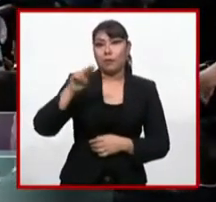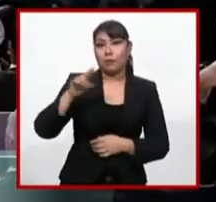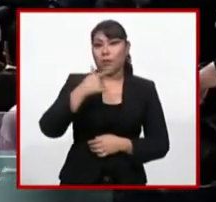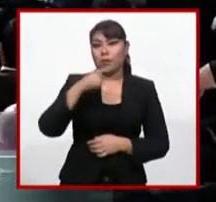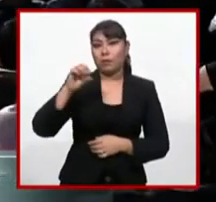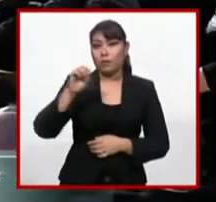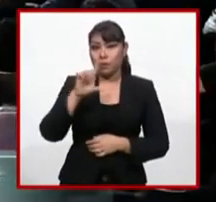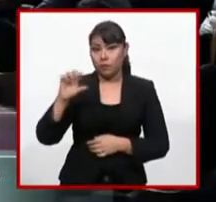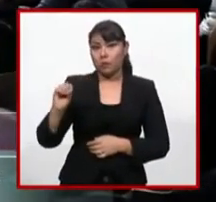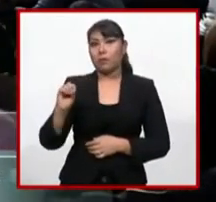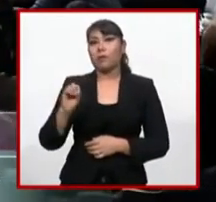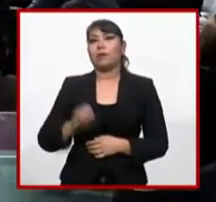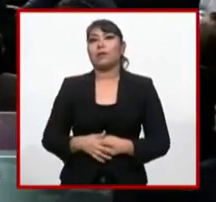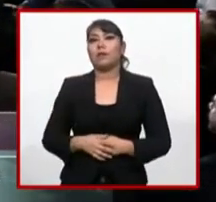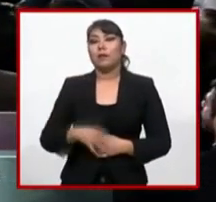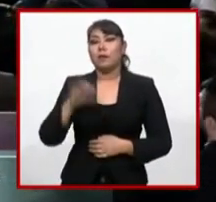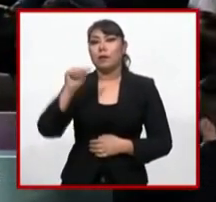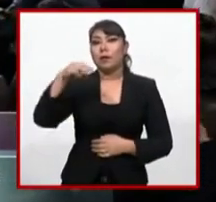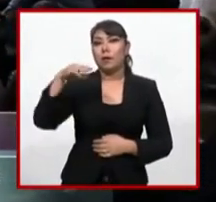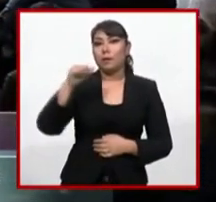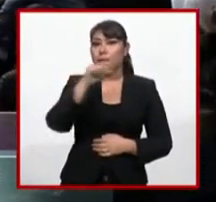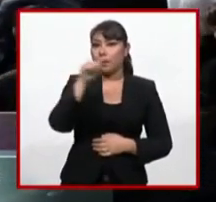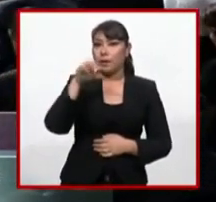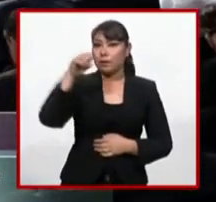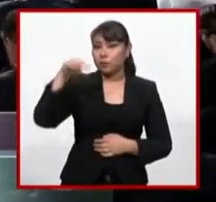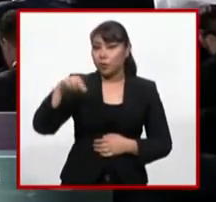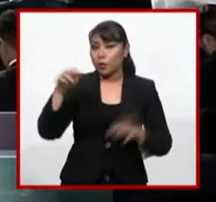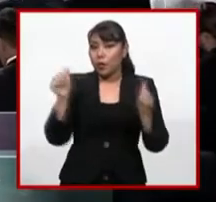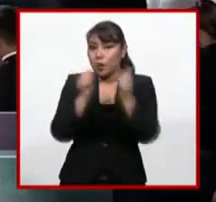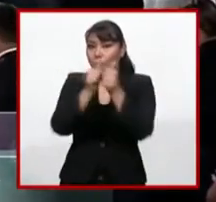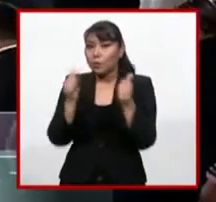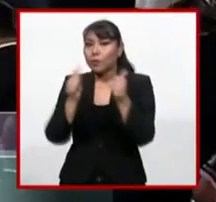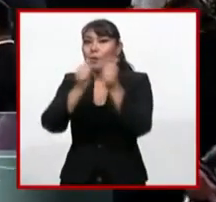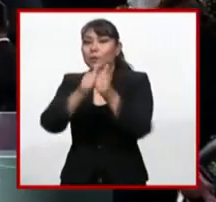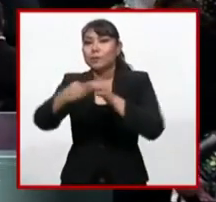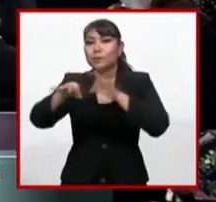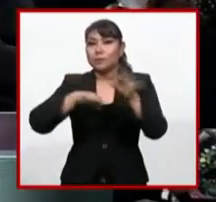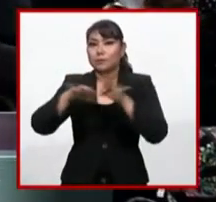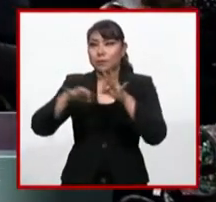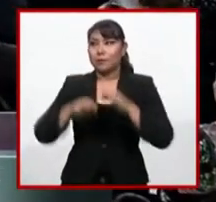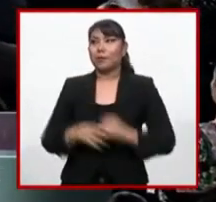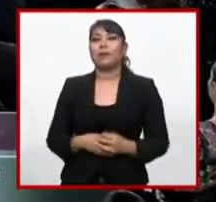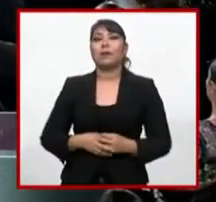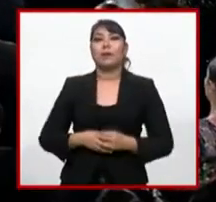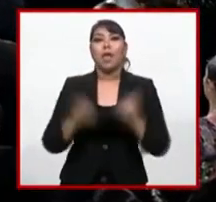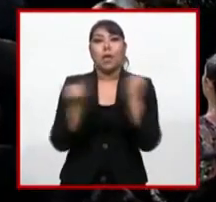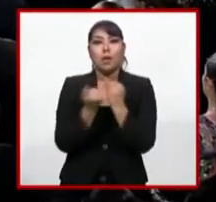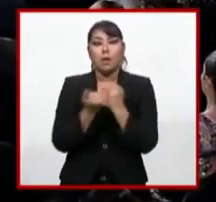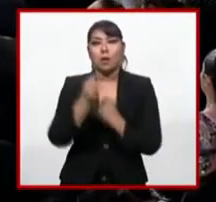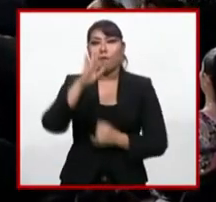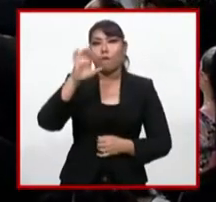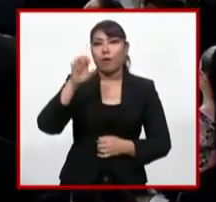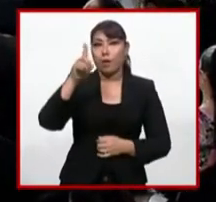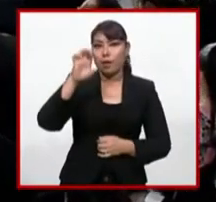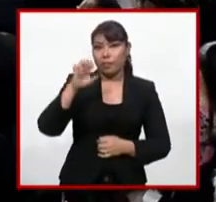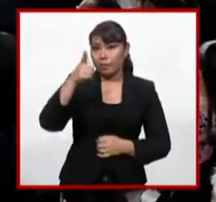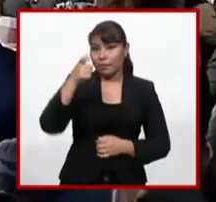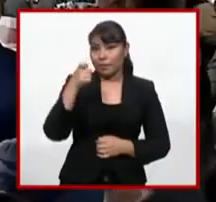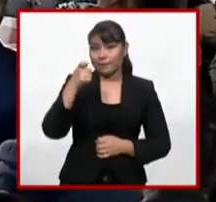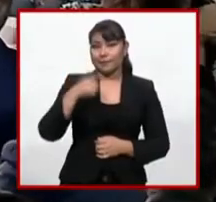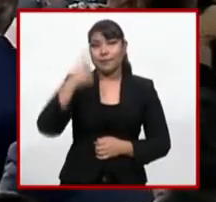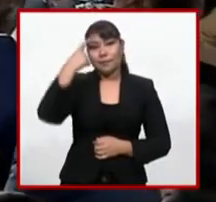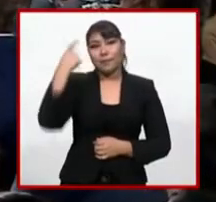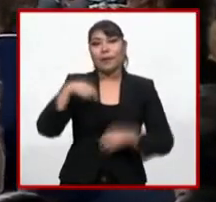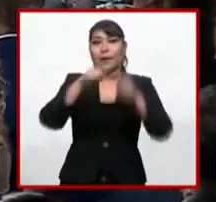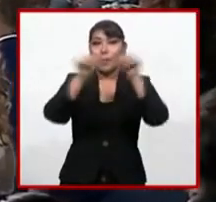o Amazon que caminan de la mano de nuestros emprendedores y hemos firmado convenios como con FedEx para que muchos